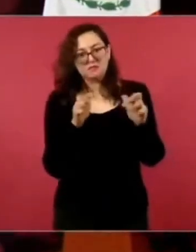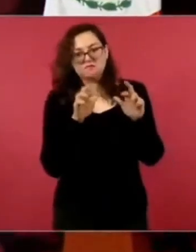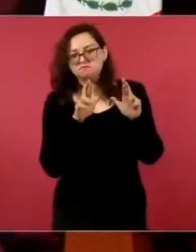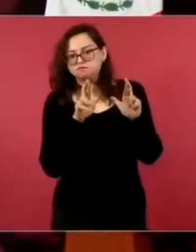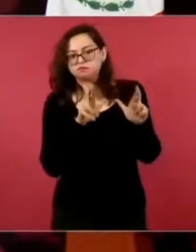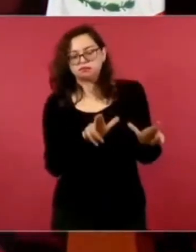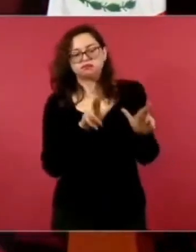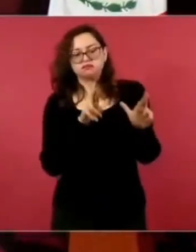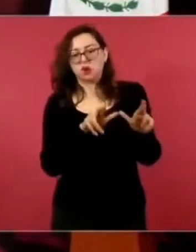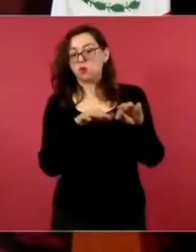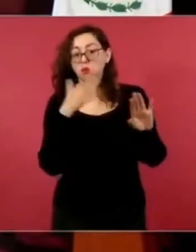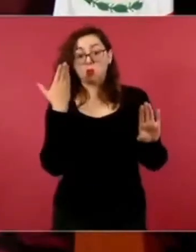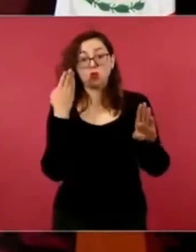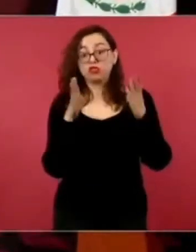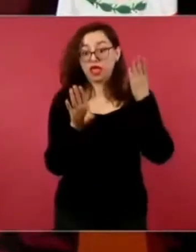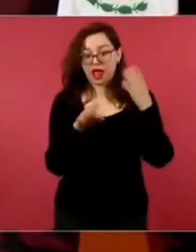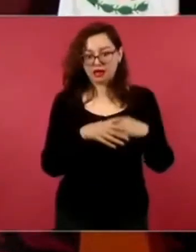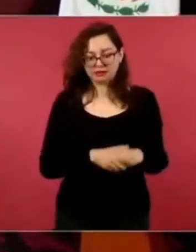es